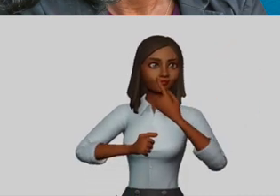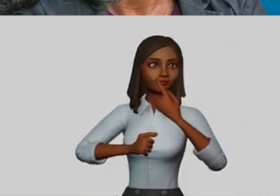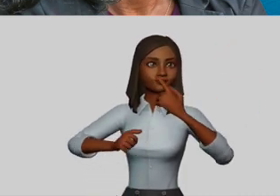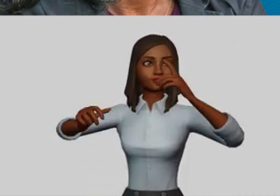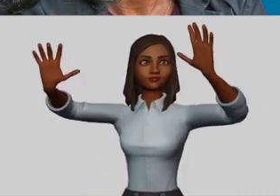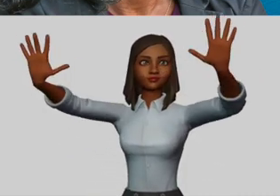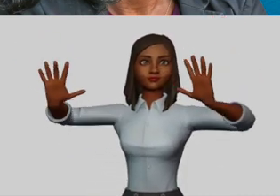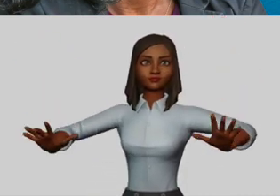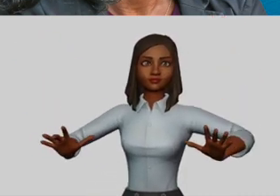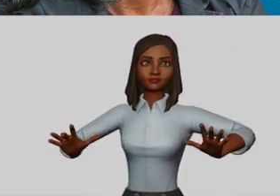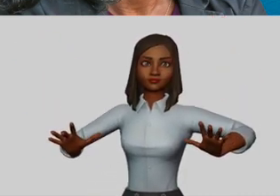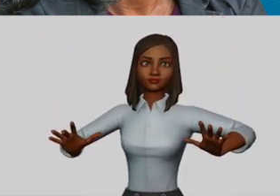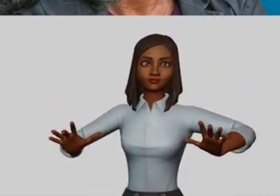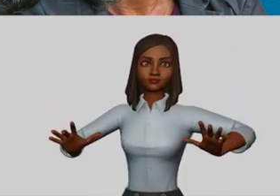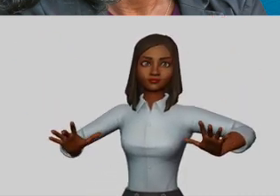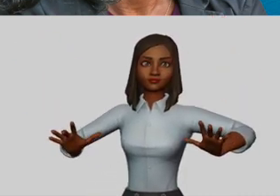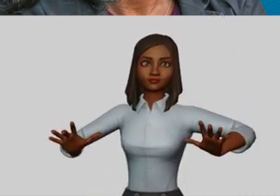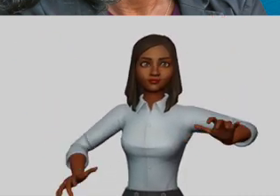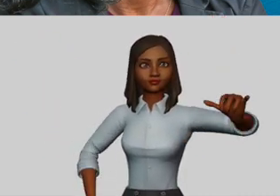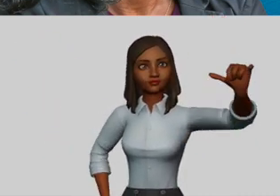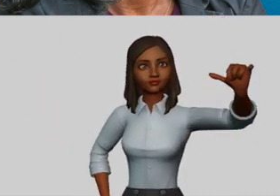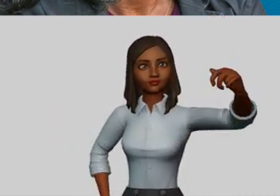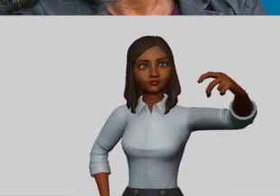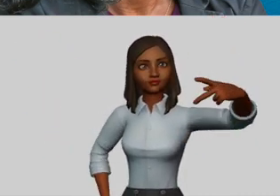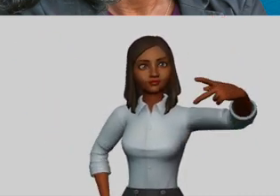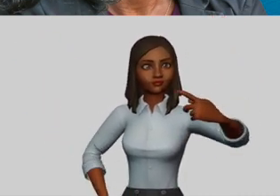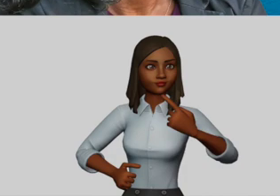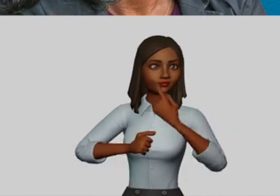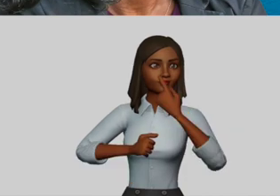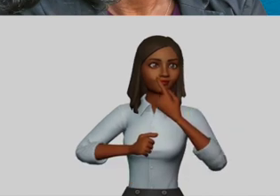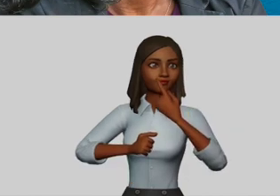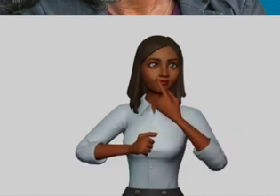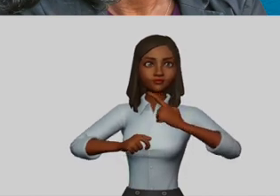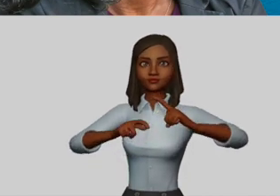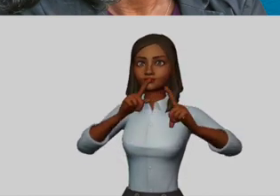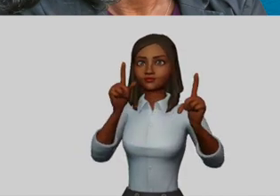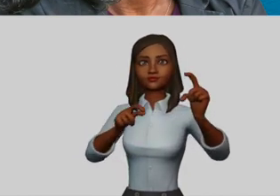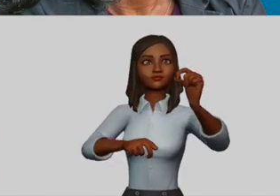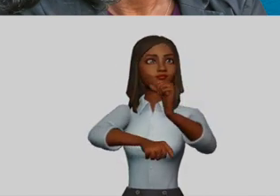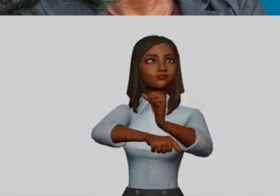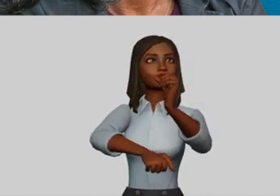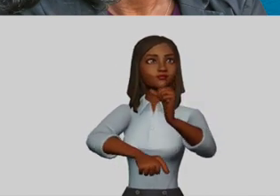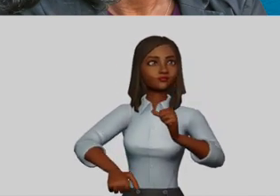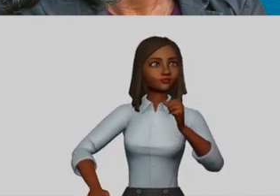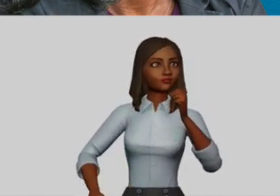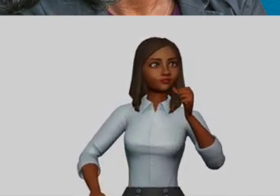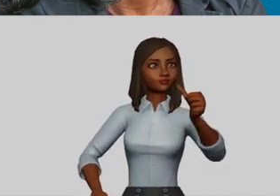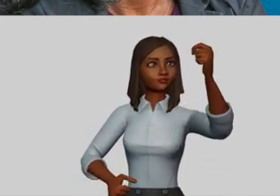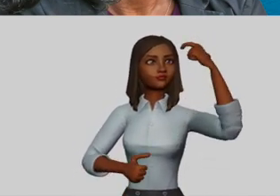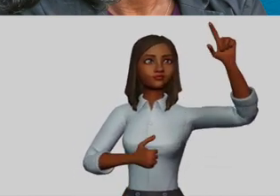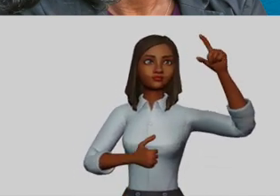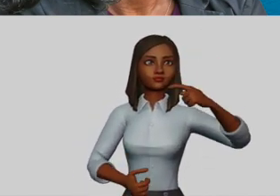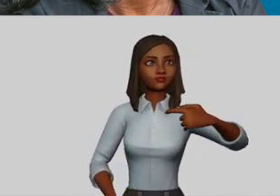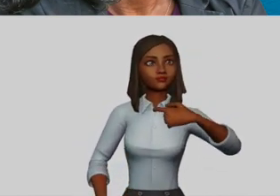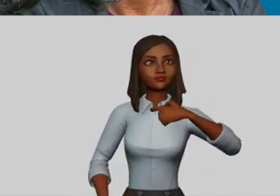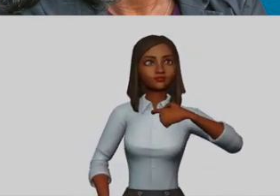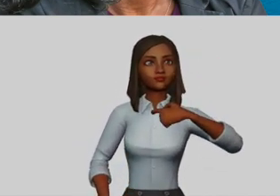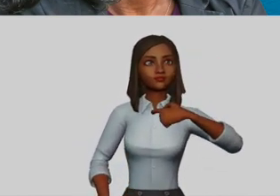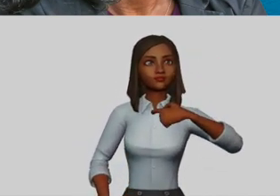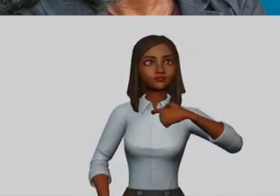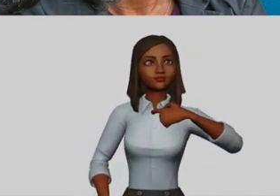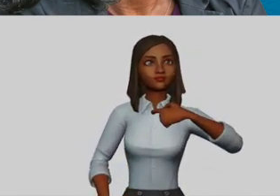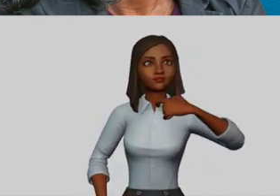pueda comprar una casa en los Estados Unidos haciendo lo que se le llama un préstamo de 30 años o de 15